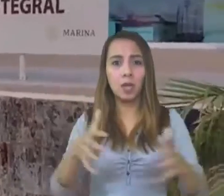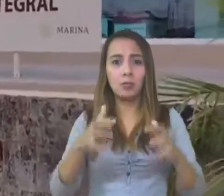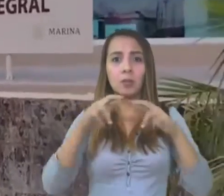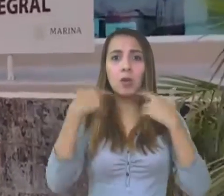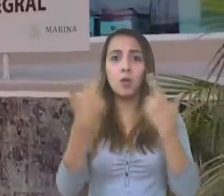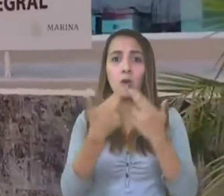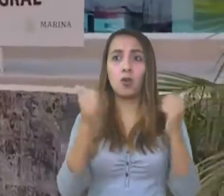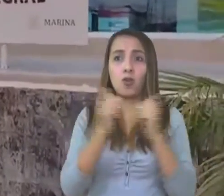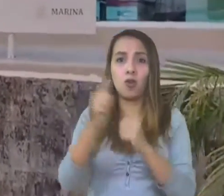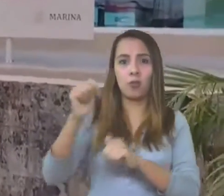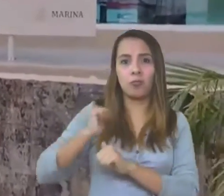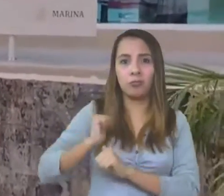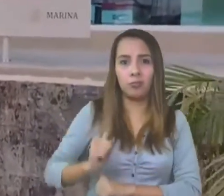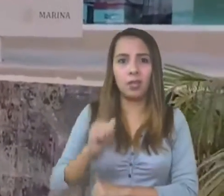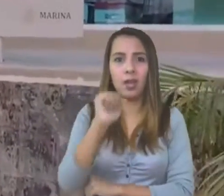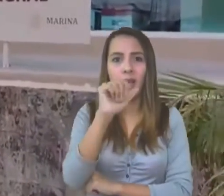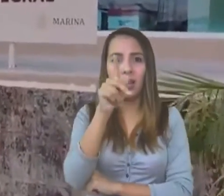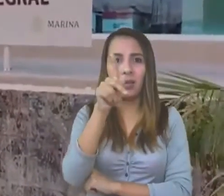de